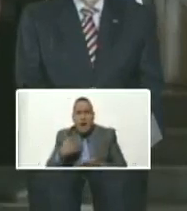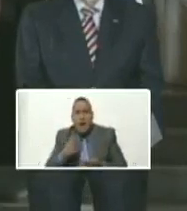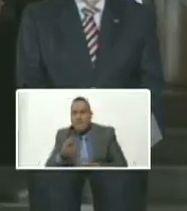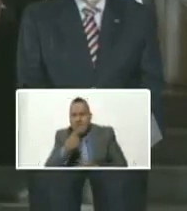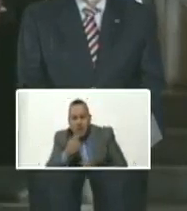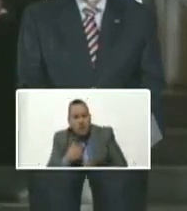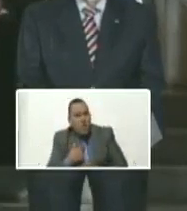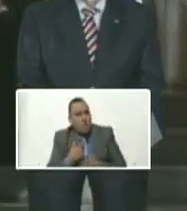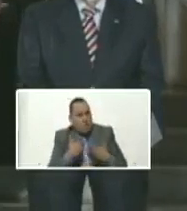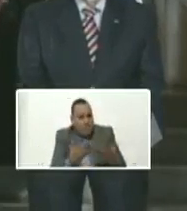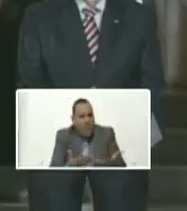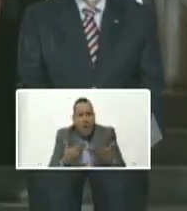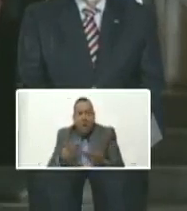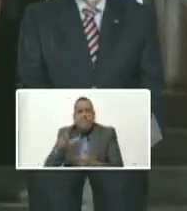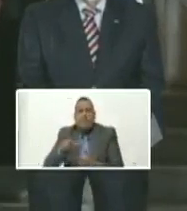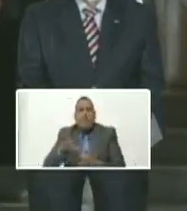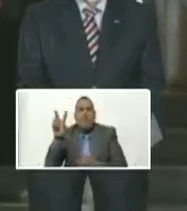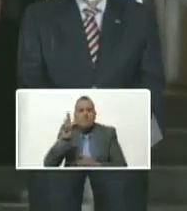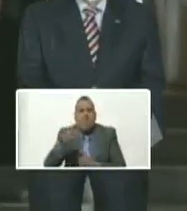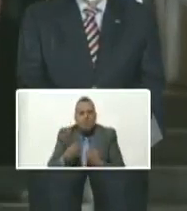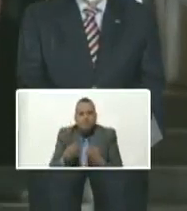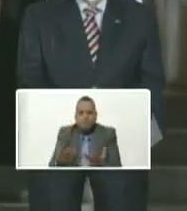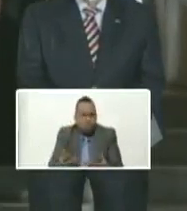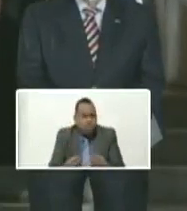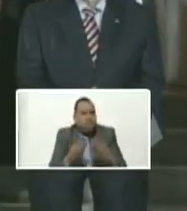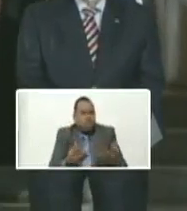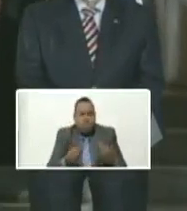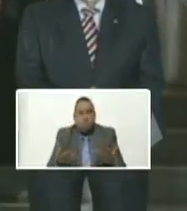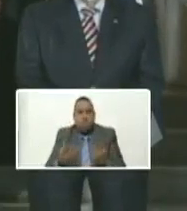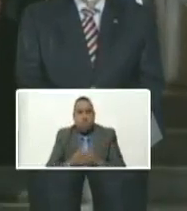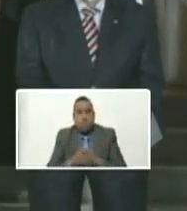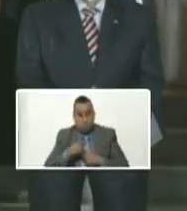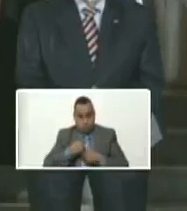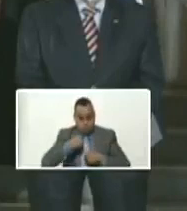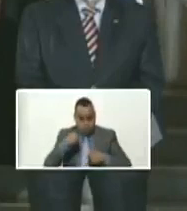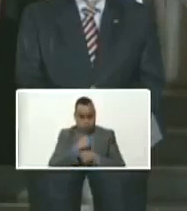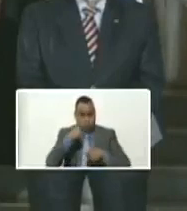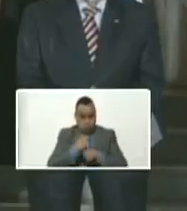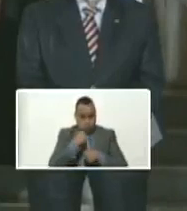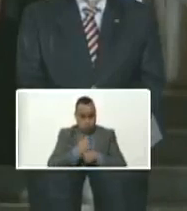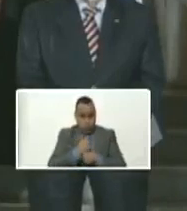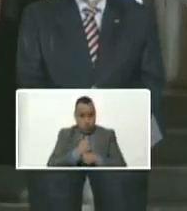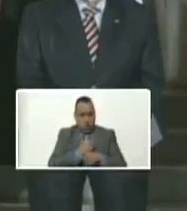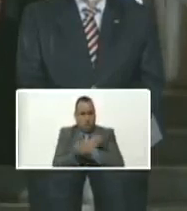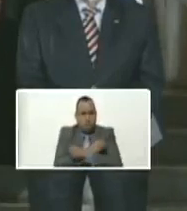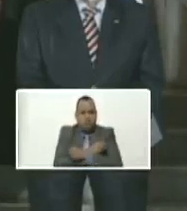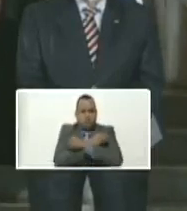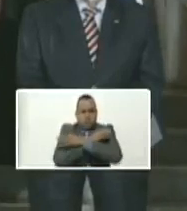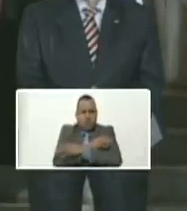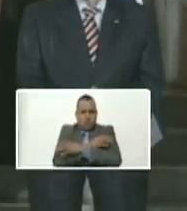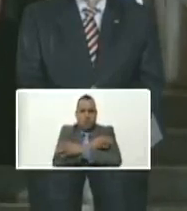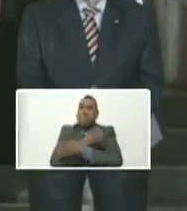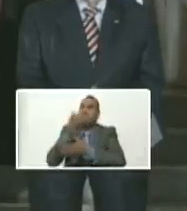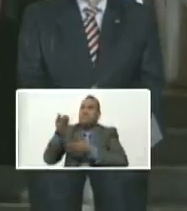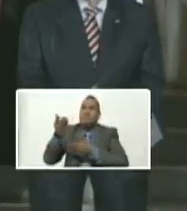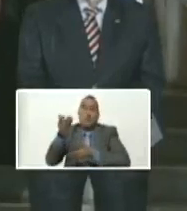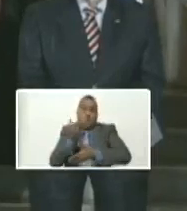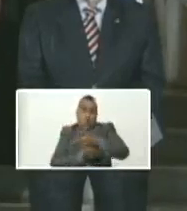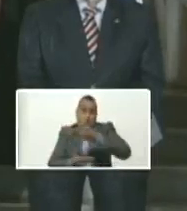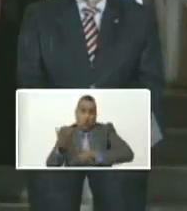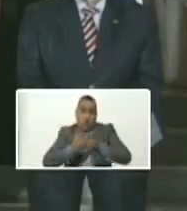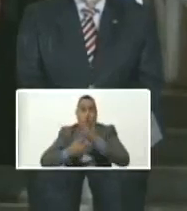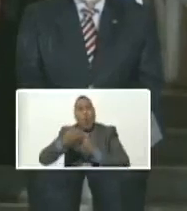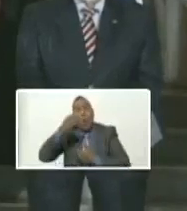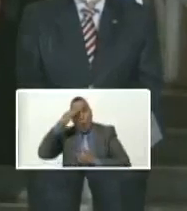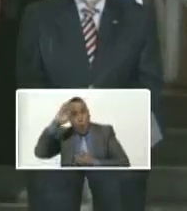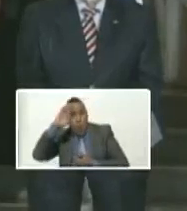venezolanos y a las venezolanas. Así que seguiremos actuando en el fortalecimiento de nuestra cooperación en salud.